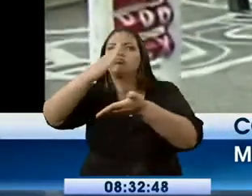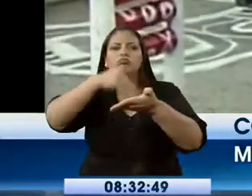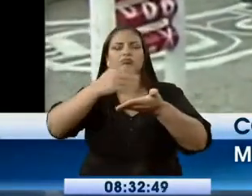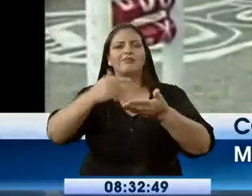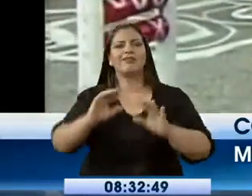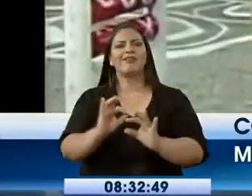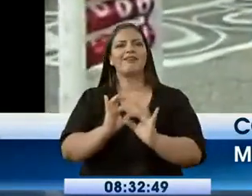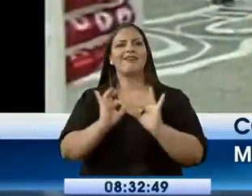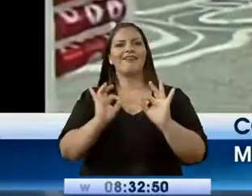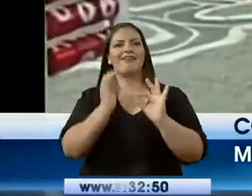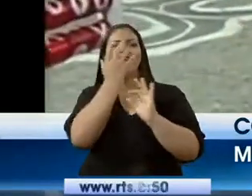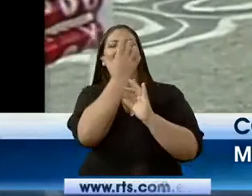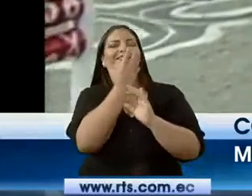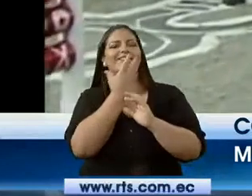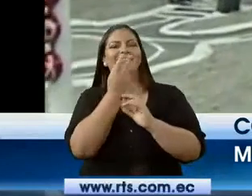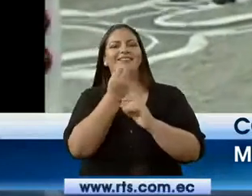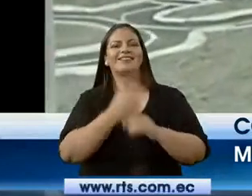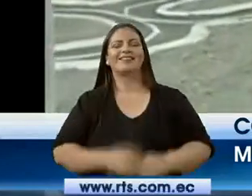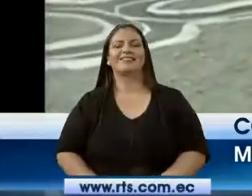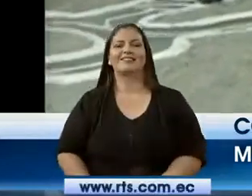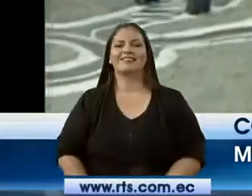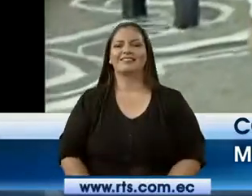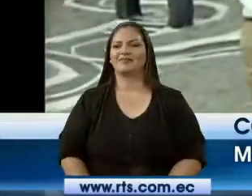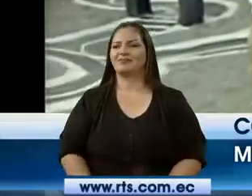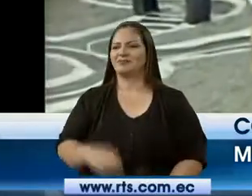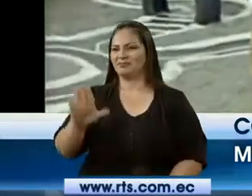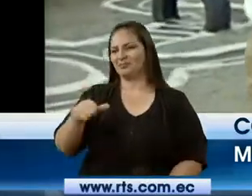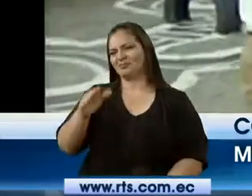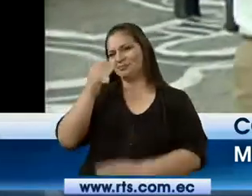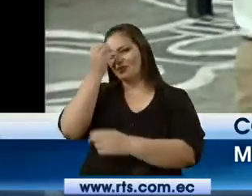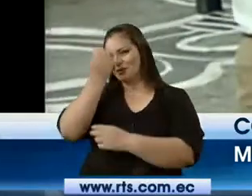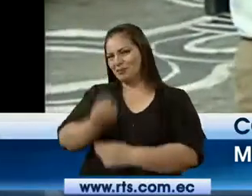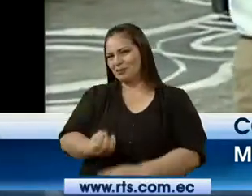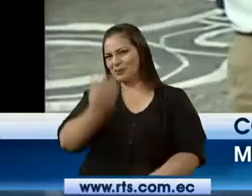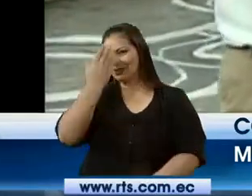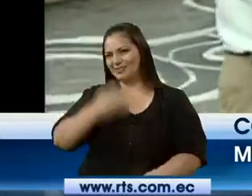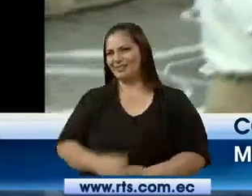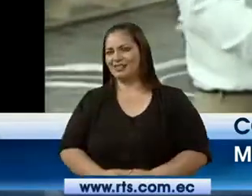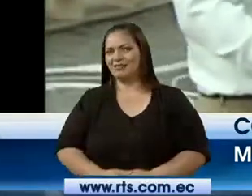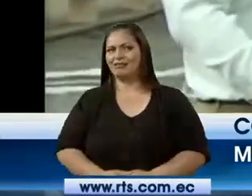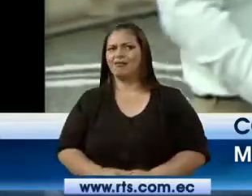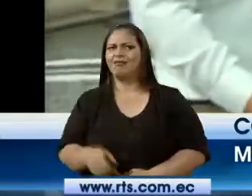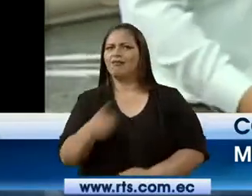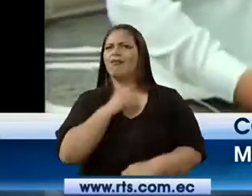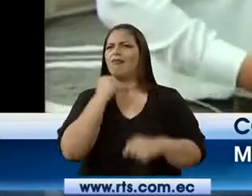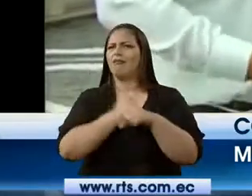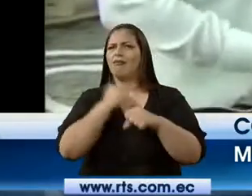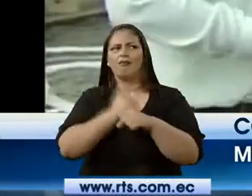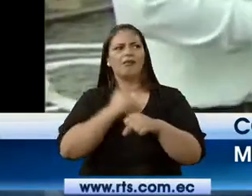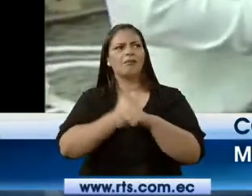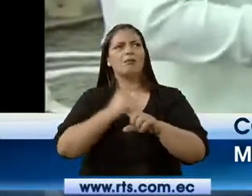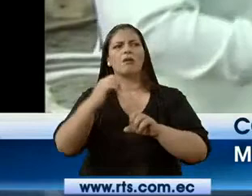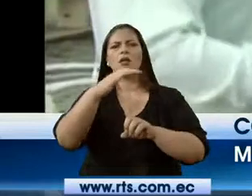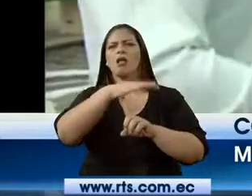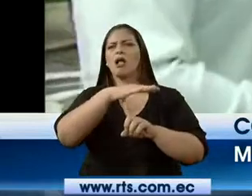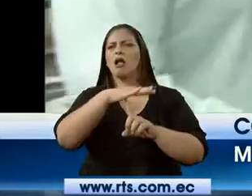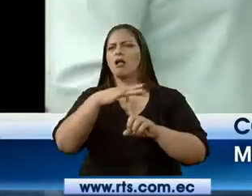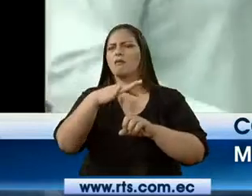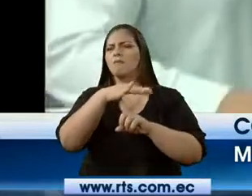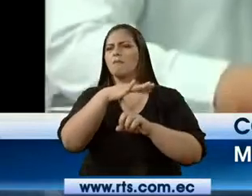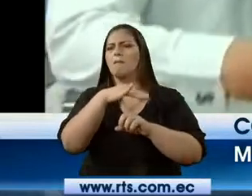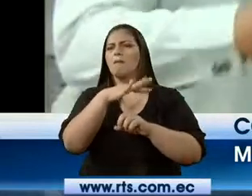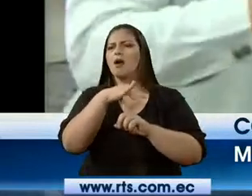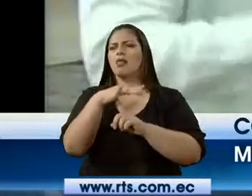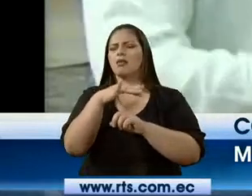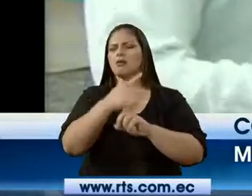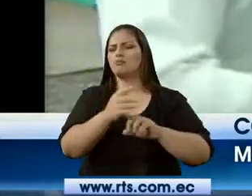Nuestro Parque. Señor, muy buenos días. Buenos días. Cuénteme, oiga, es increíble, ¿cuánto tiempo les ha tomado a ustedes poder unirse, lo